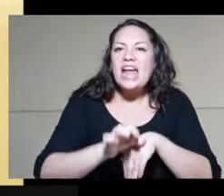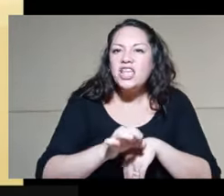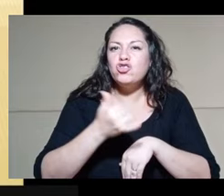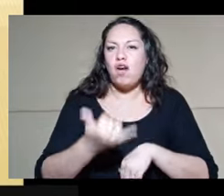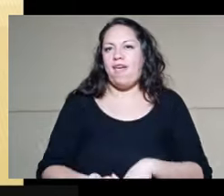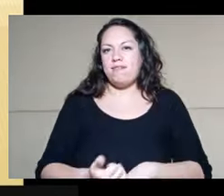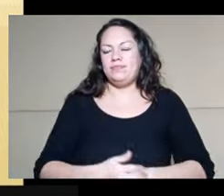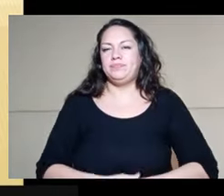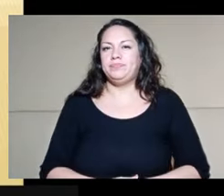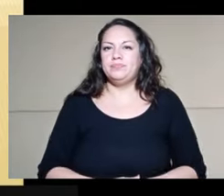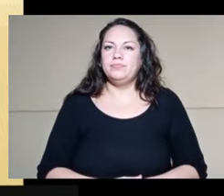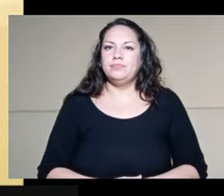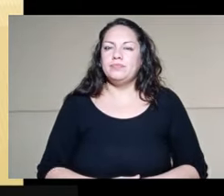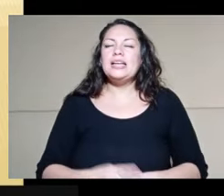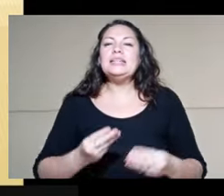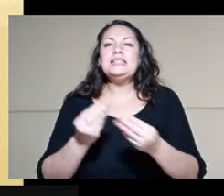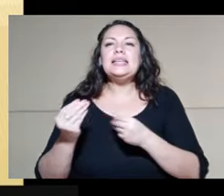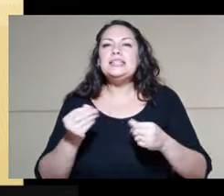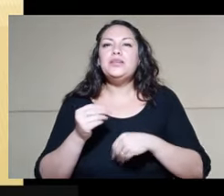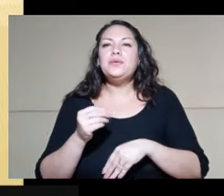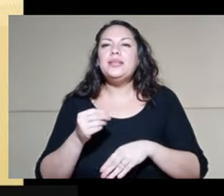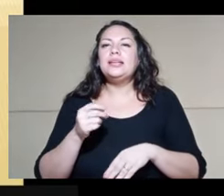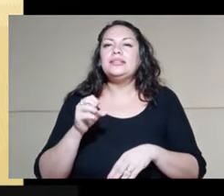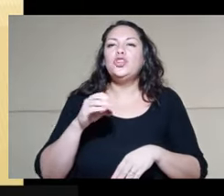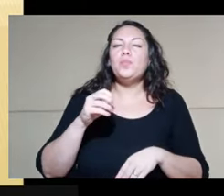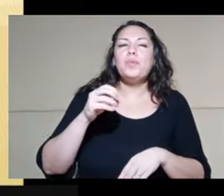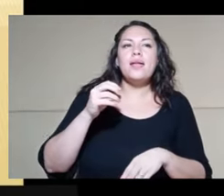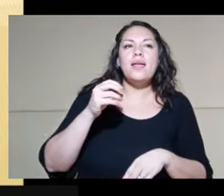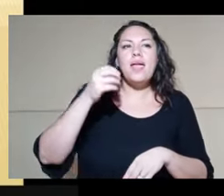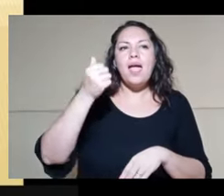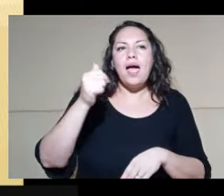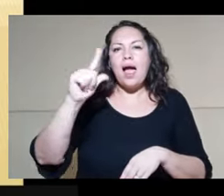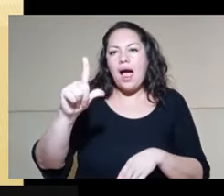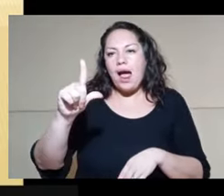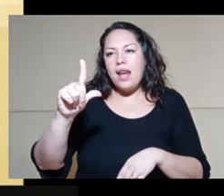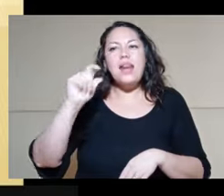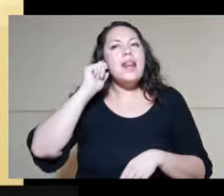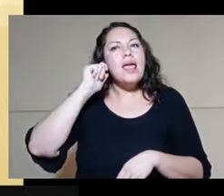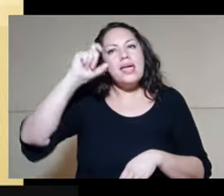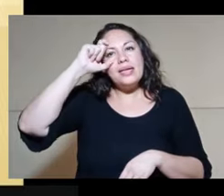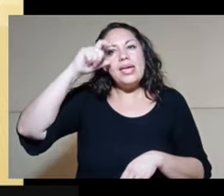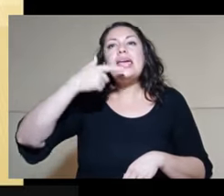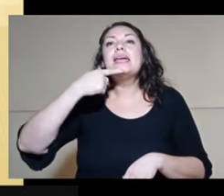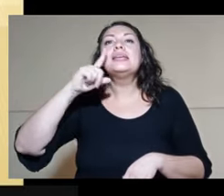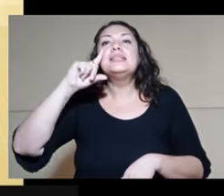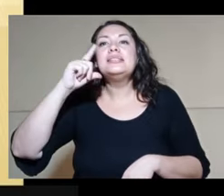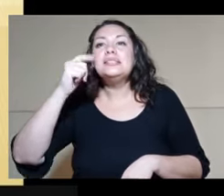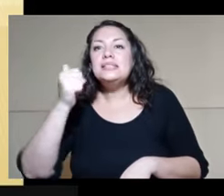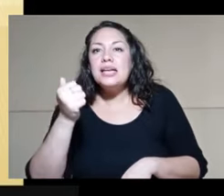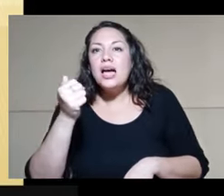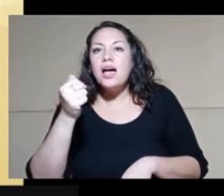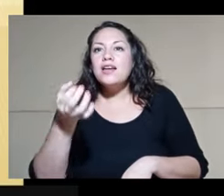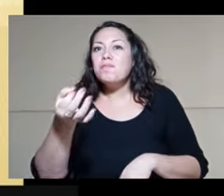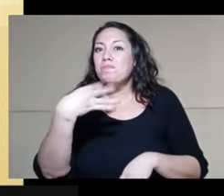el tejido, un daño tisular. ¿Ah? La sensibilidad del dolor se lo conoce como algesia. ¿Ah? Algesia. Por eso